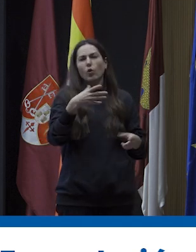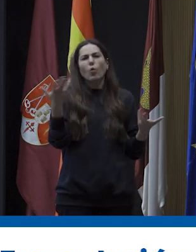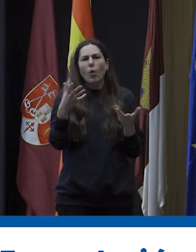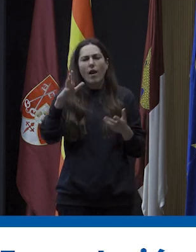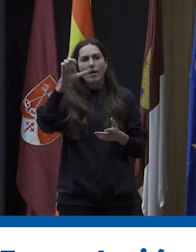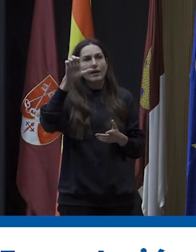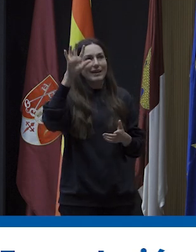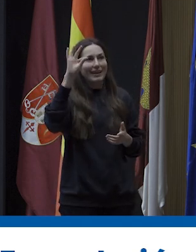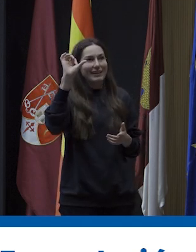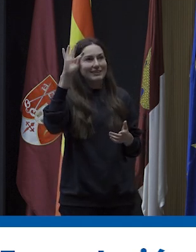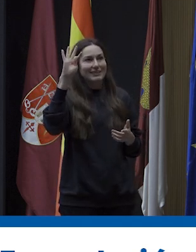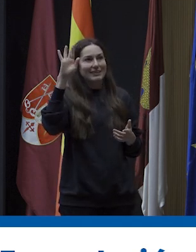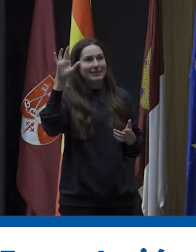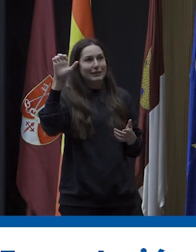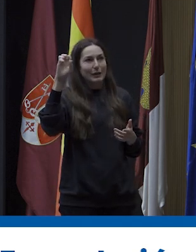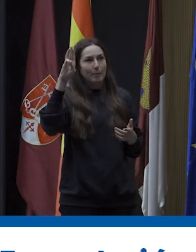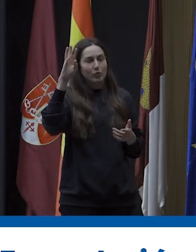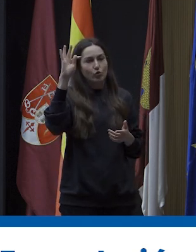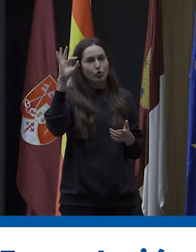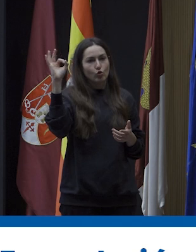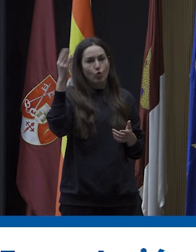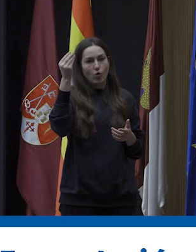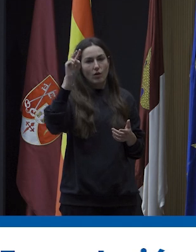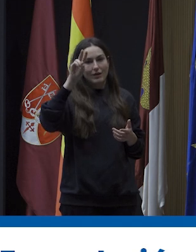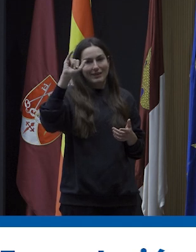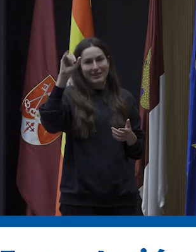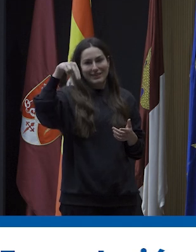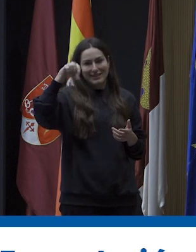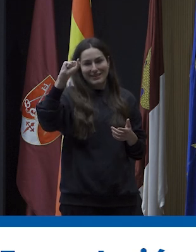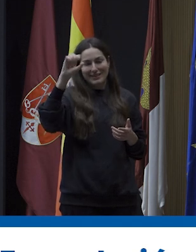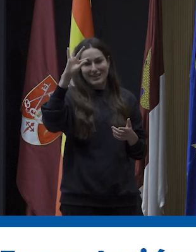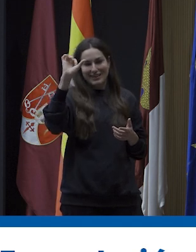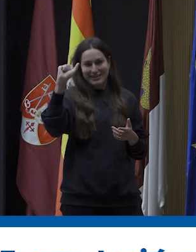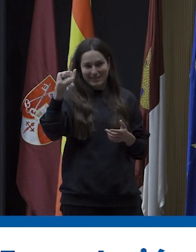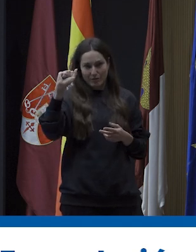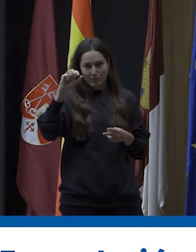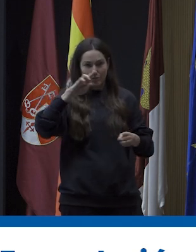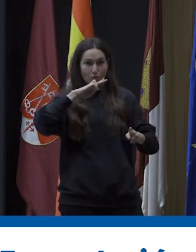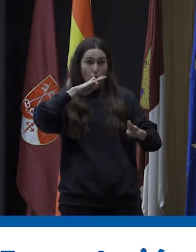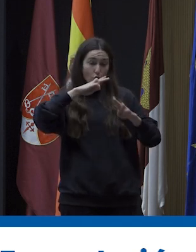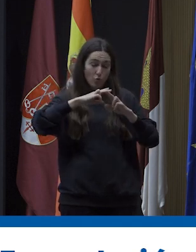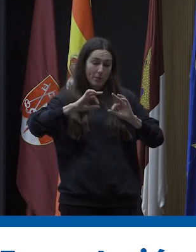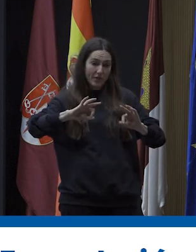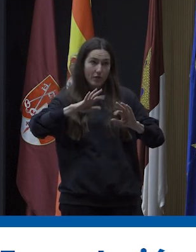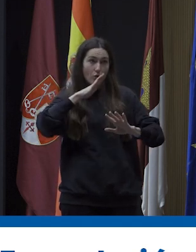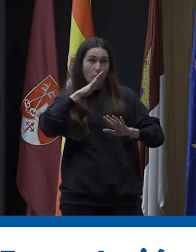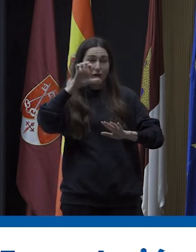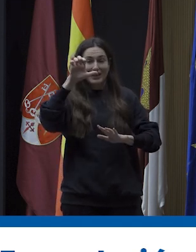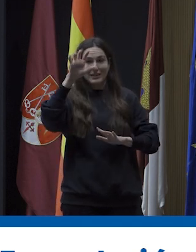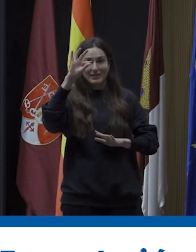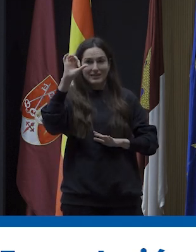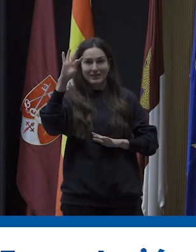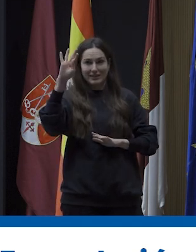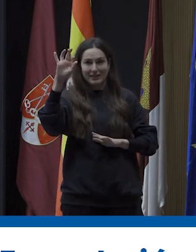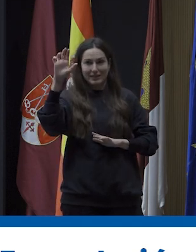estreptoquinasa, que es una sustancia, una proteína producida por el Streptococcus pyogenes, por eso se llama estreptoquinasa, ¿vale? Y